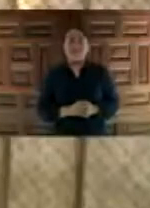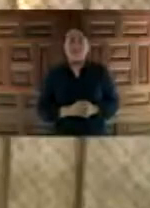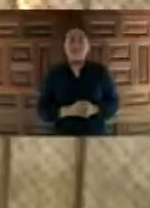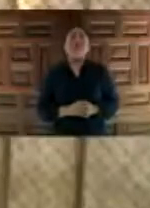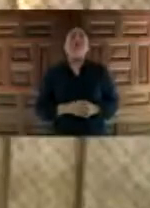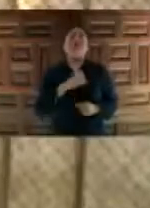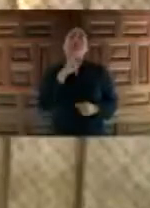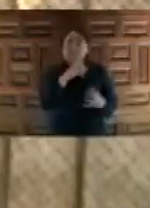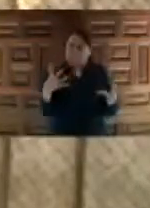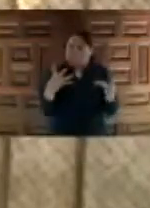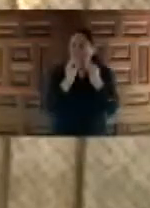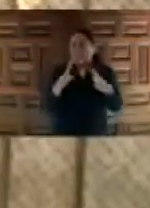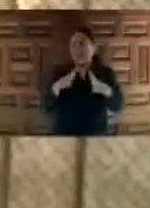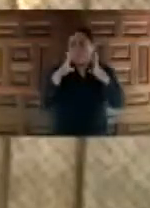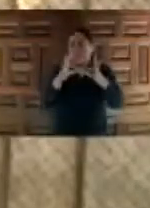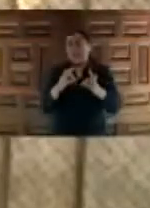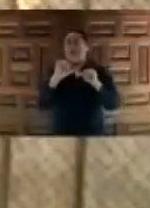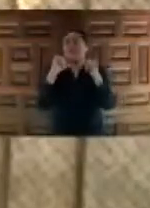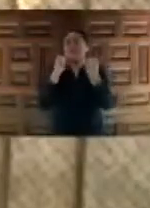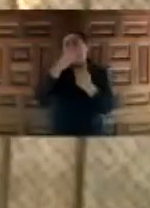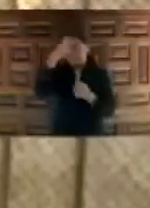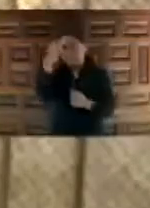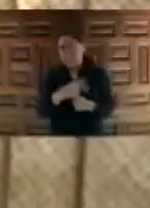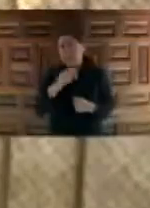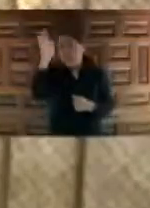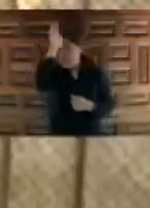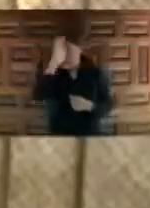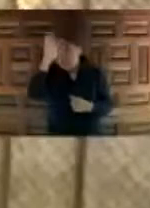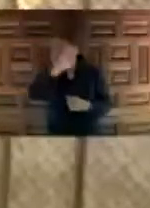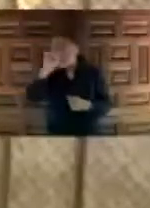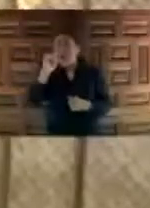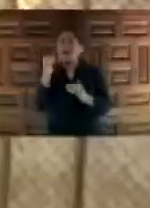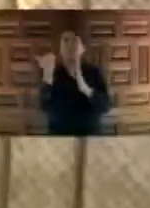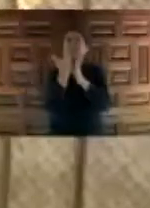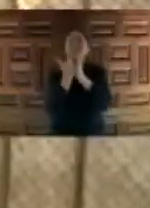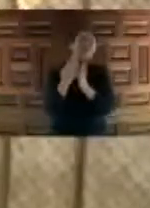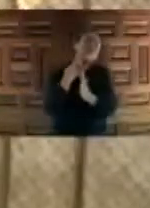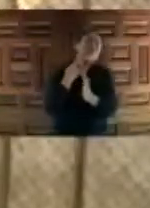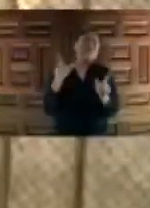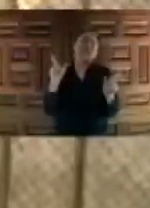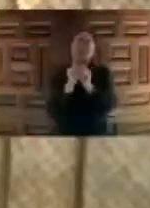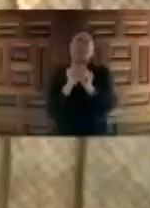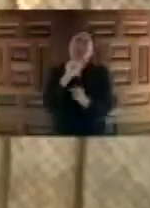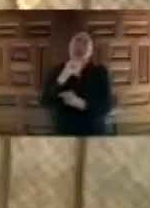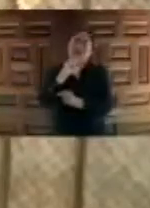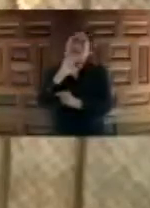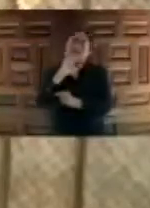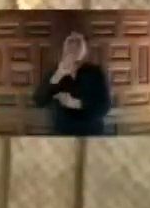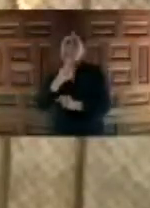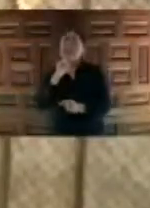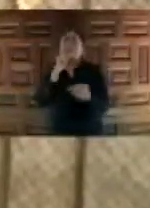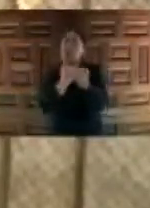Ha sido integrante fundador de la Asociación Mexicana de Ciencias Políticas, conocida con las siglas AMECIP.